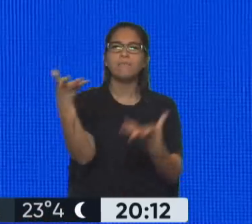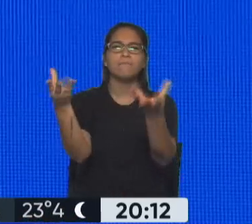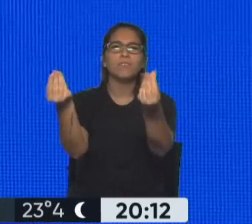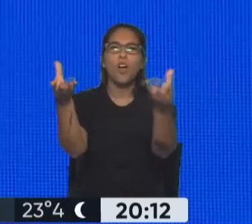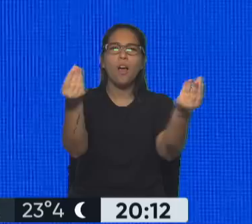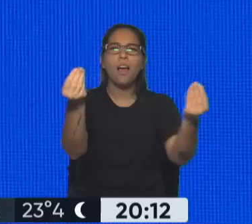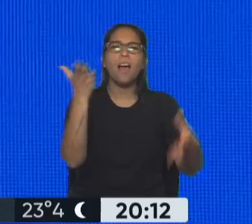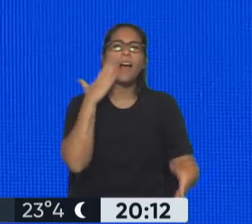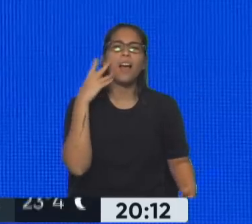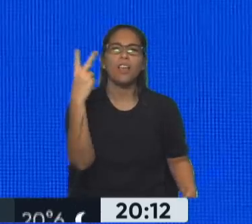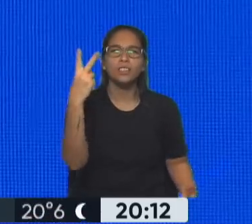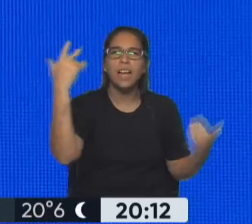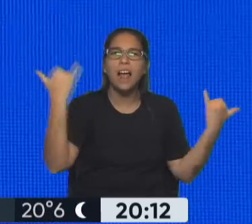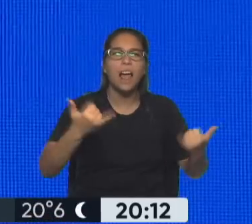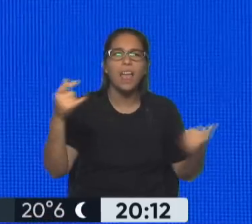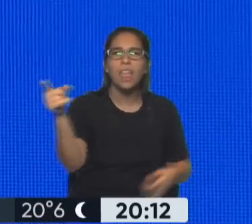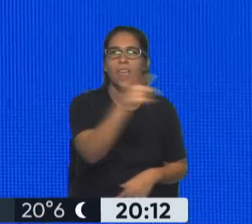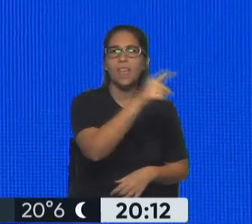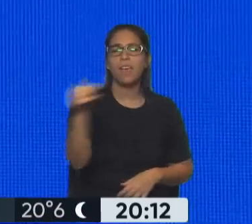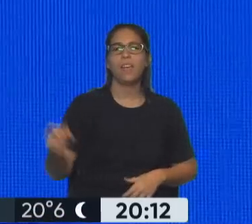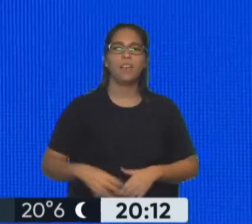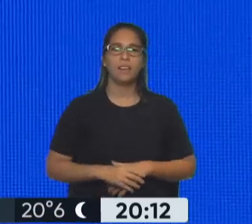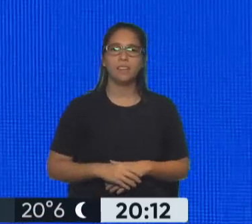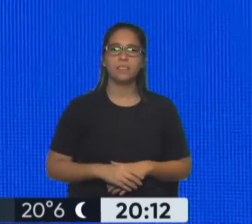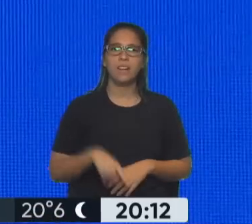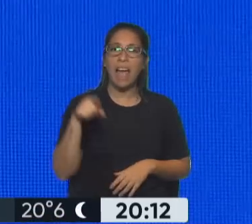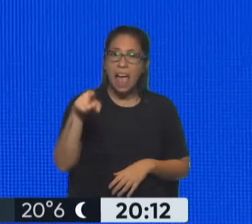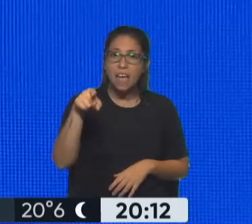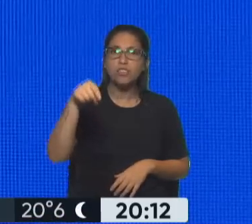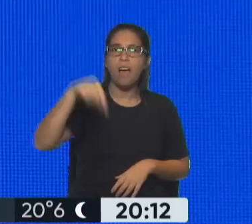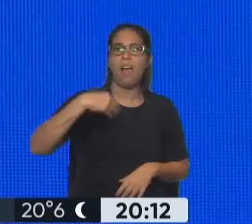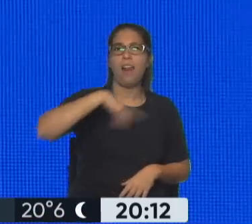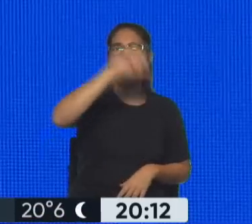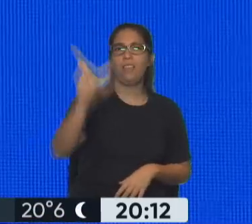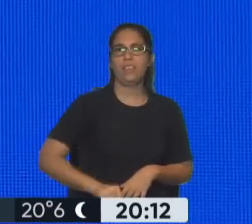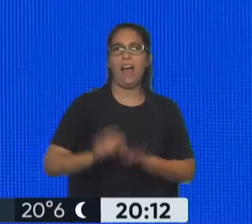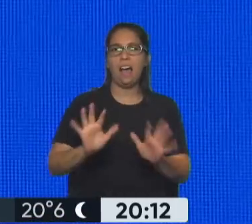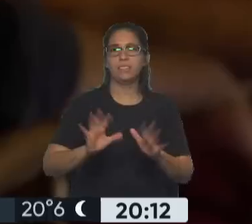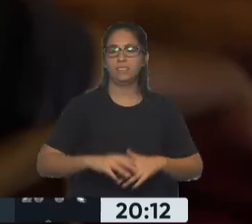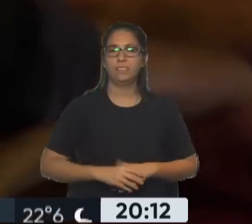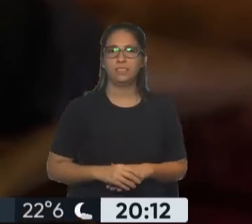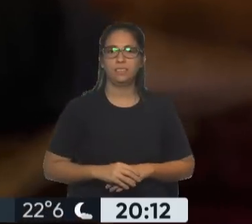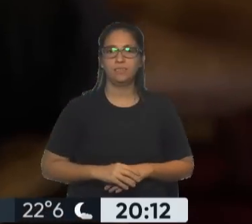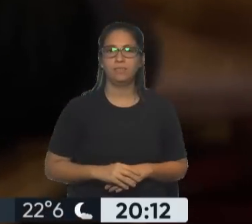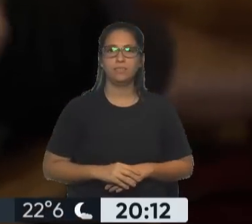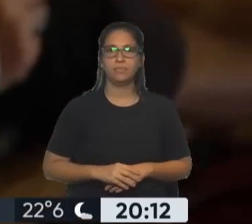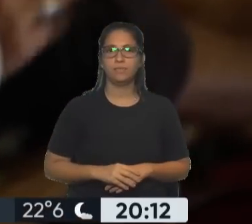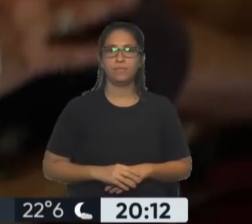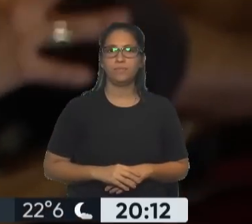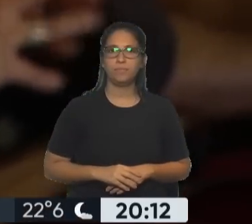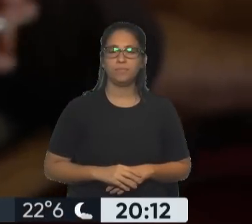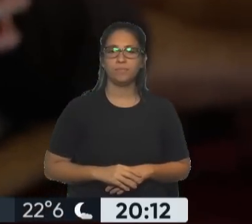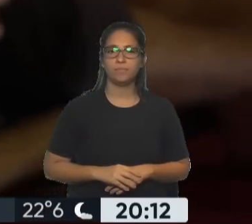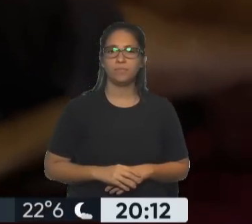demasiada hipocresía. Y esto es lo que está pasando en la República Argentina. Y